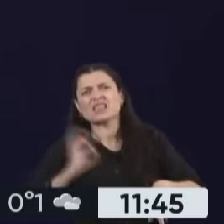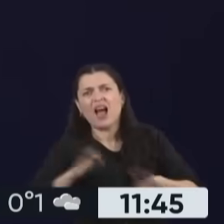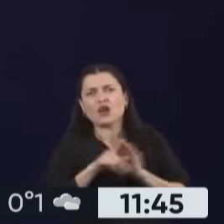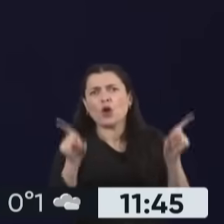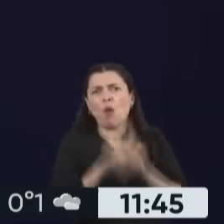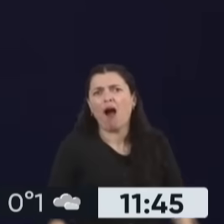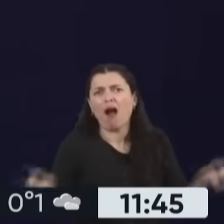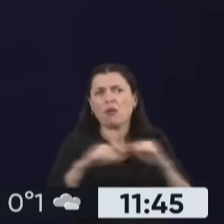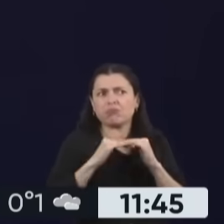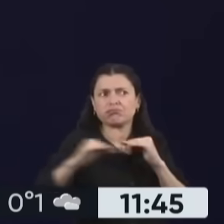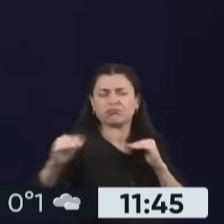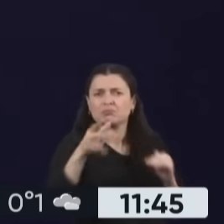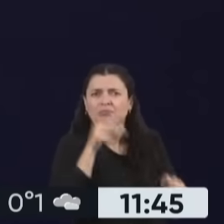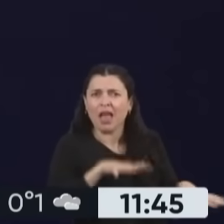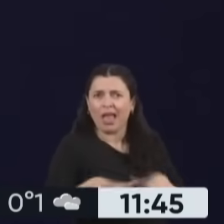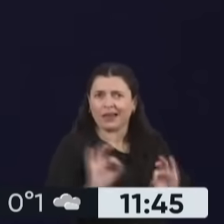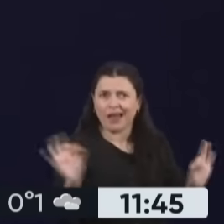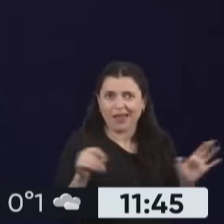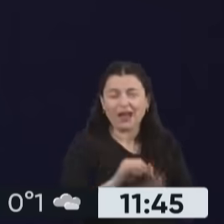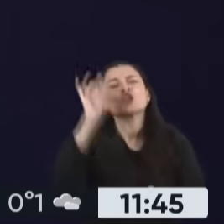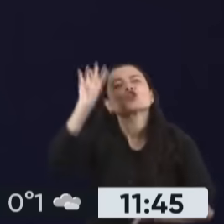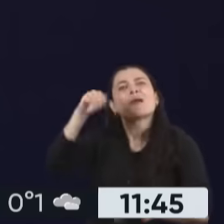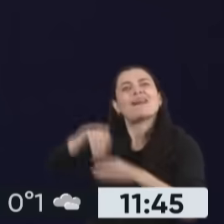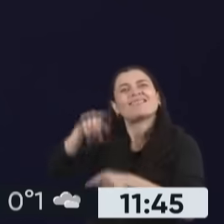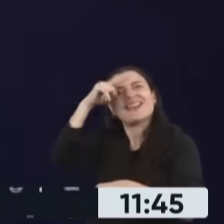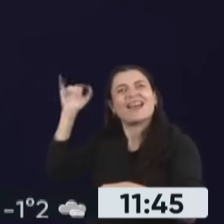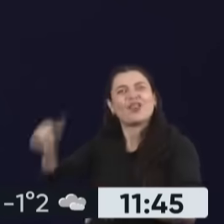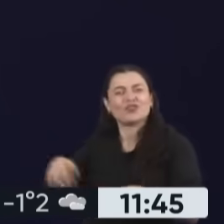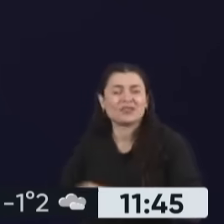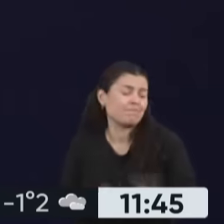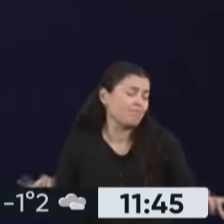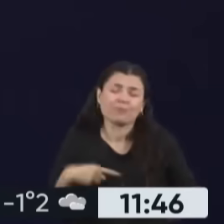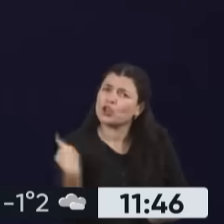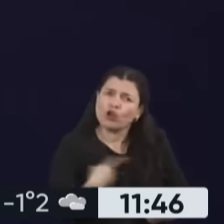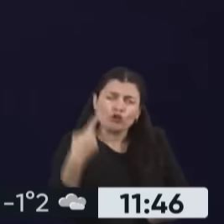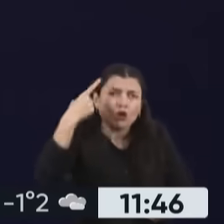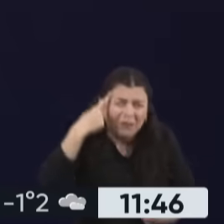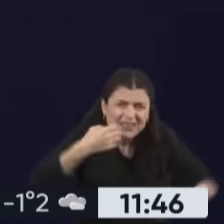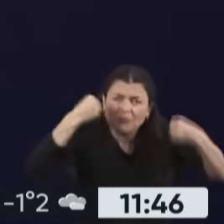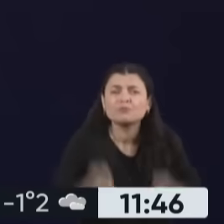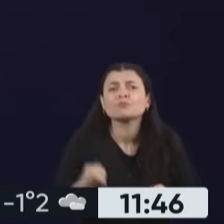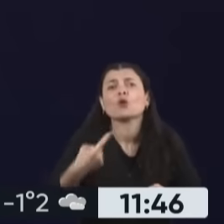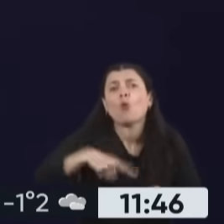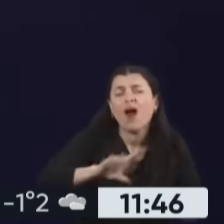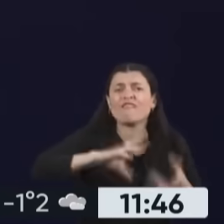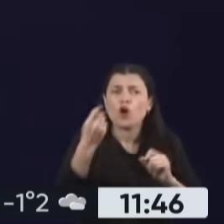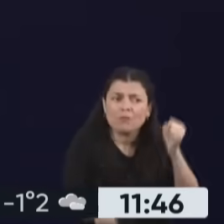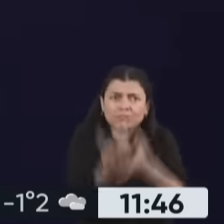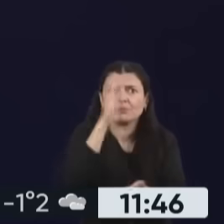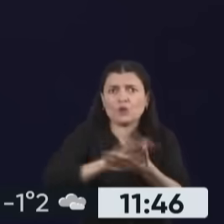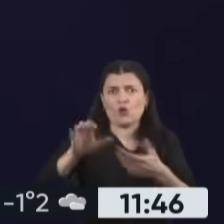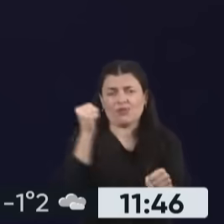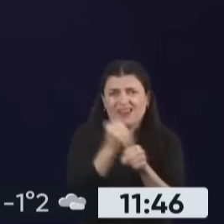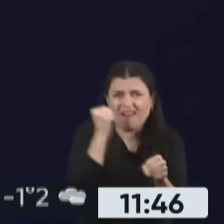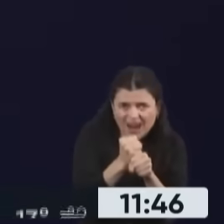Nosotros tenemos bien en claro que la única manera de generar empleo genuino no es con el sector público, es